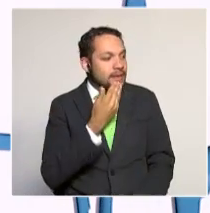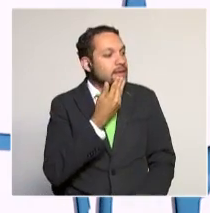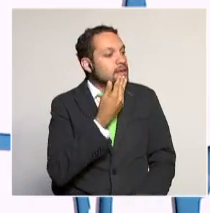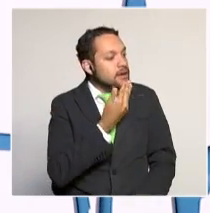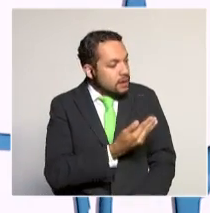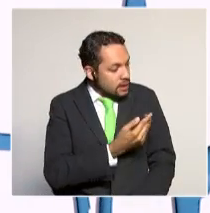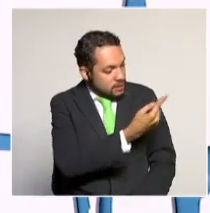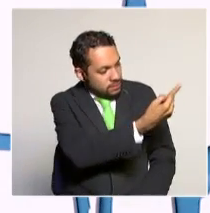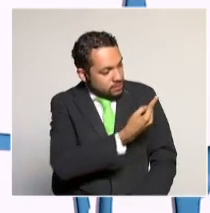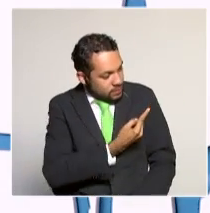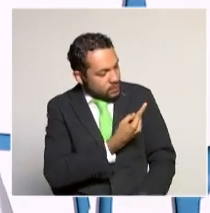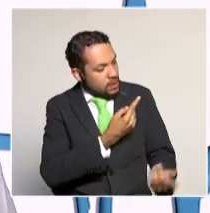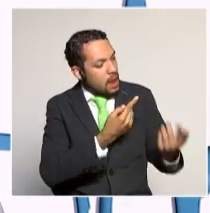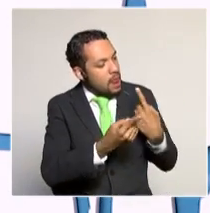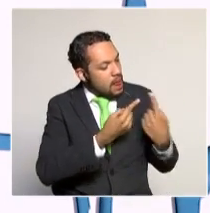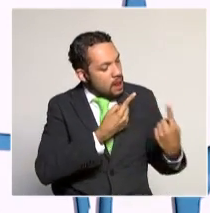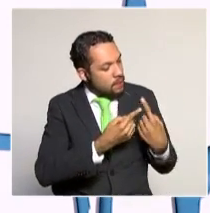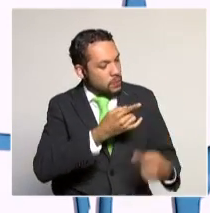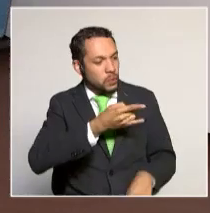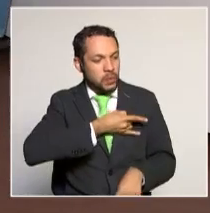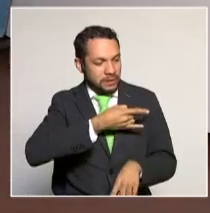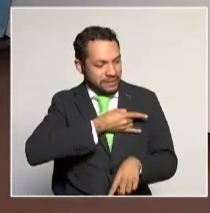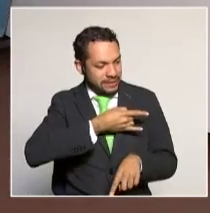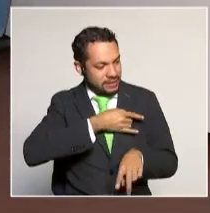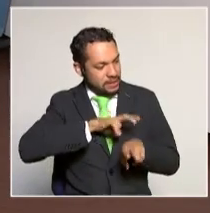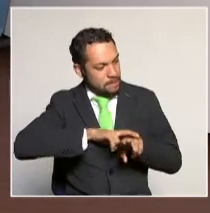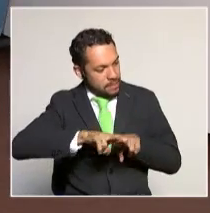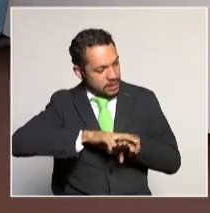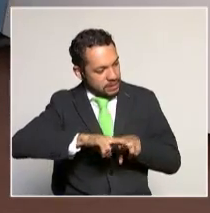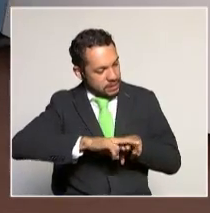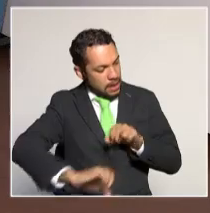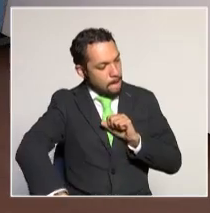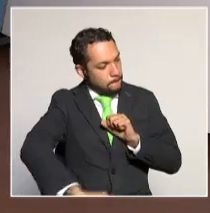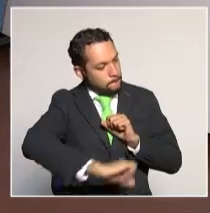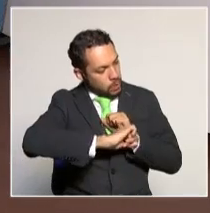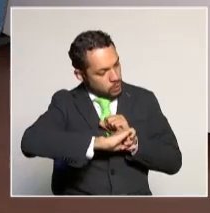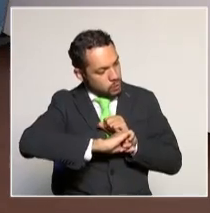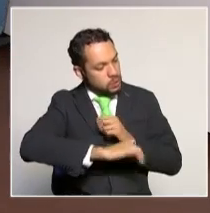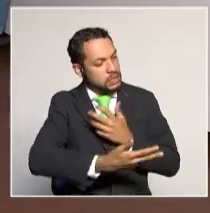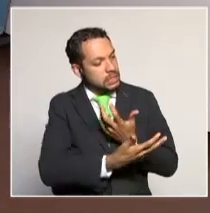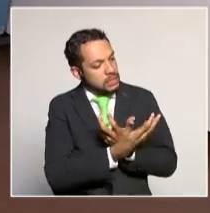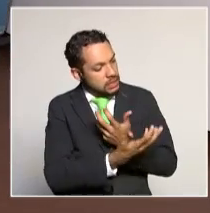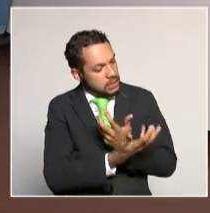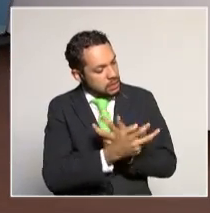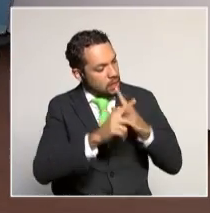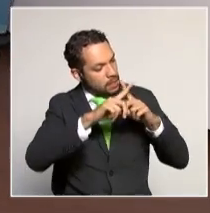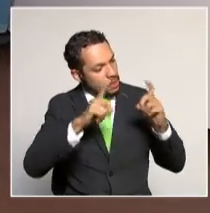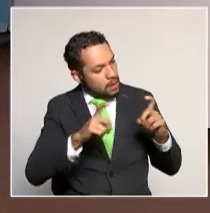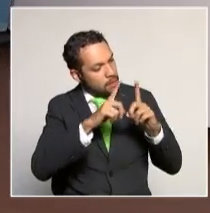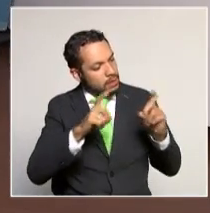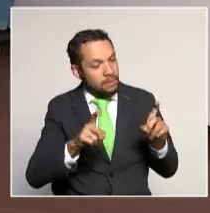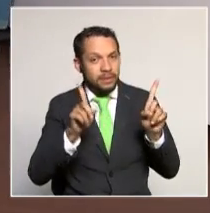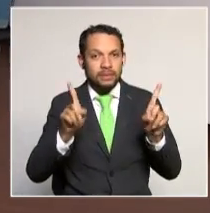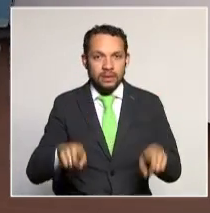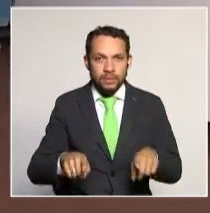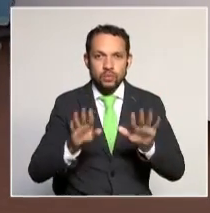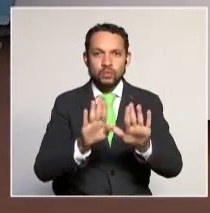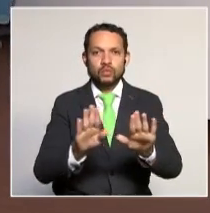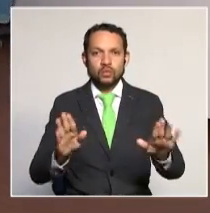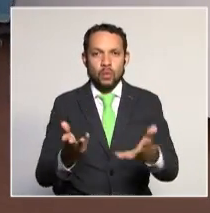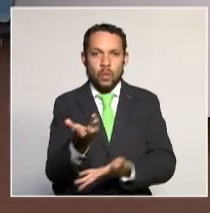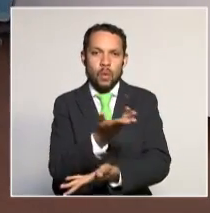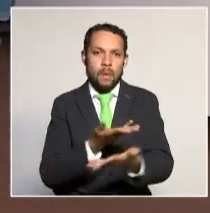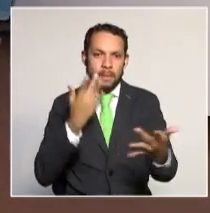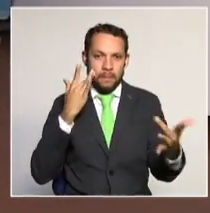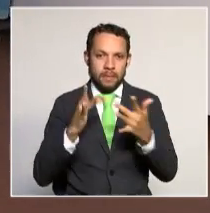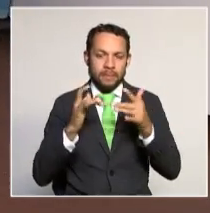doctor Jorge Eduardo Duque Parra, a la Universidad Manizales, por brindarnos ese apoyo científico en estos temas y a todos ustedes por compartir con